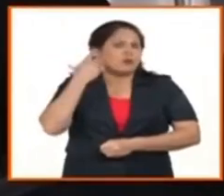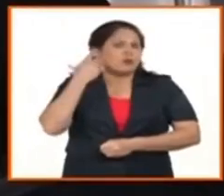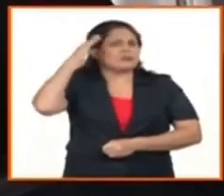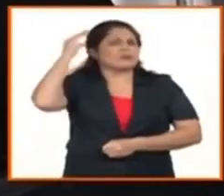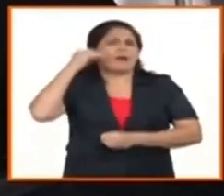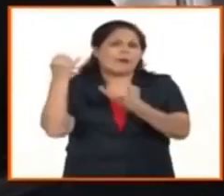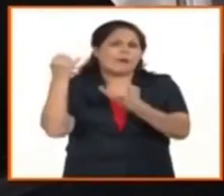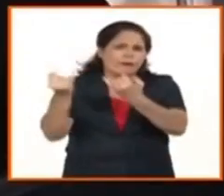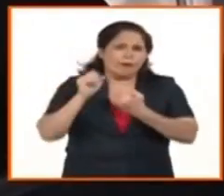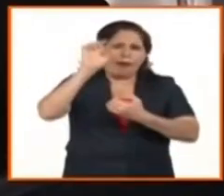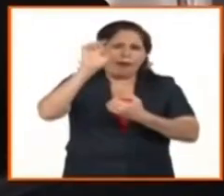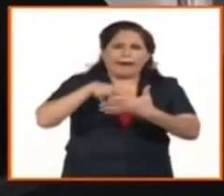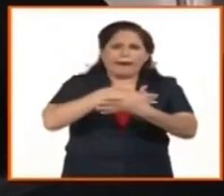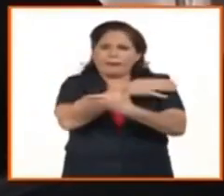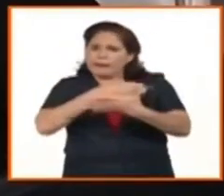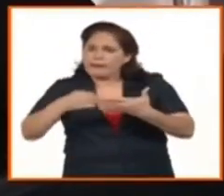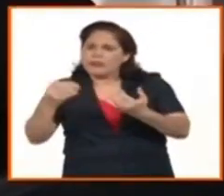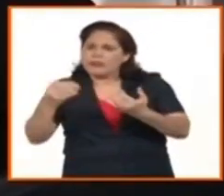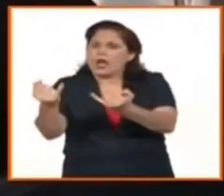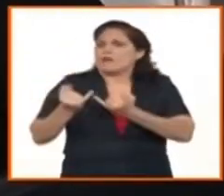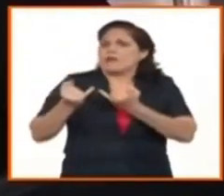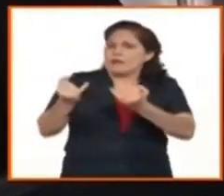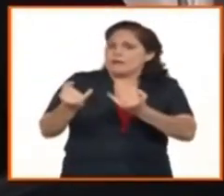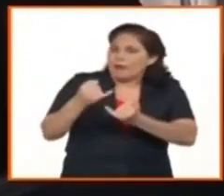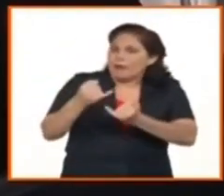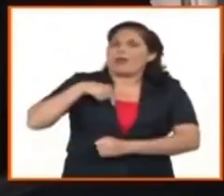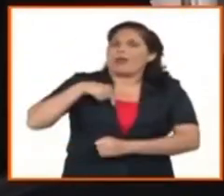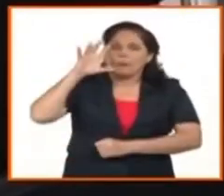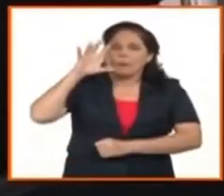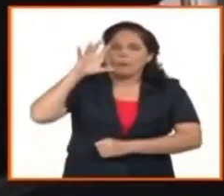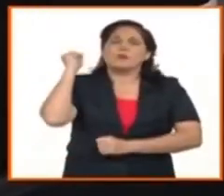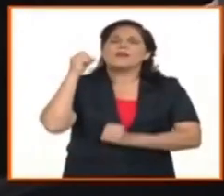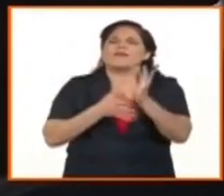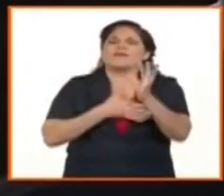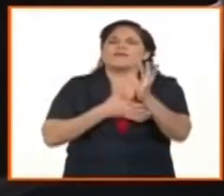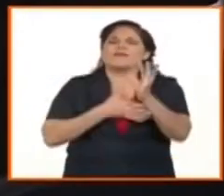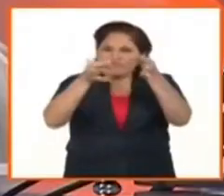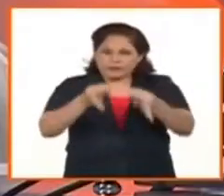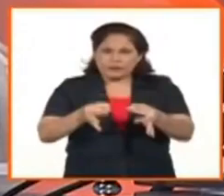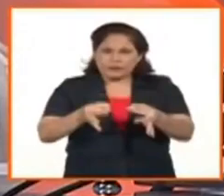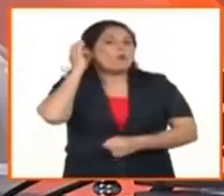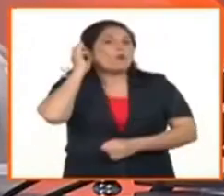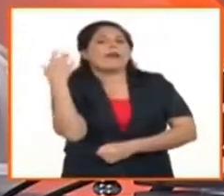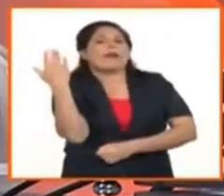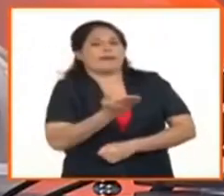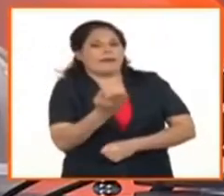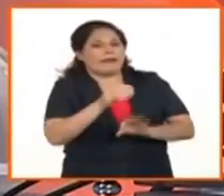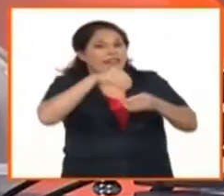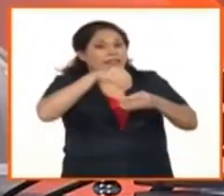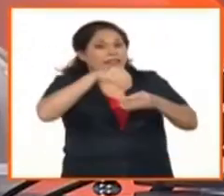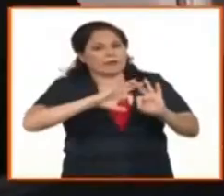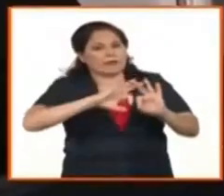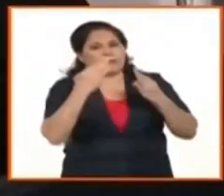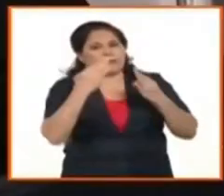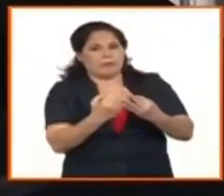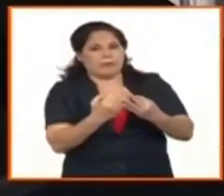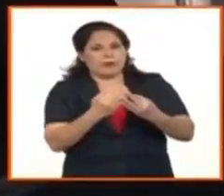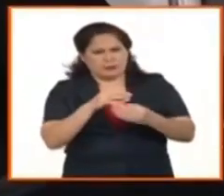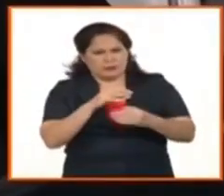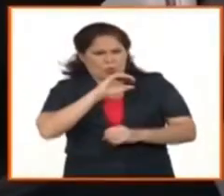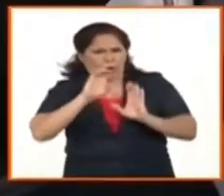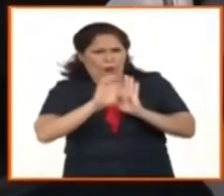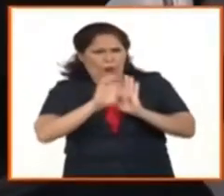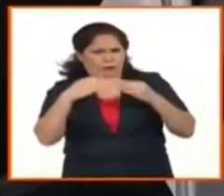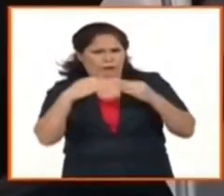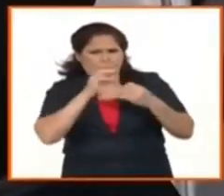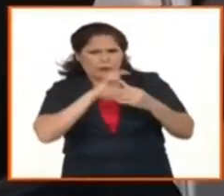estadísticas con que nos da cuenta de esa realidad por ello en la actualidad arranca con el cole estoy feliz yo creo